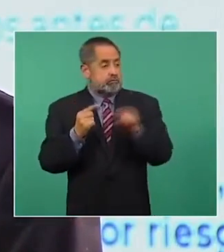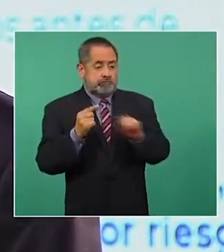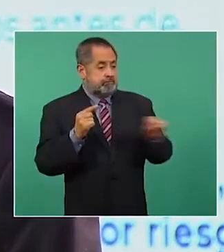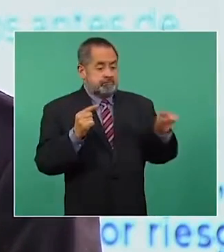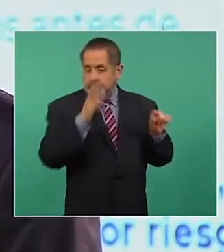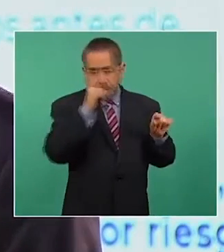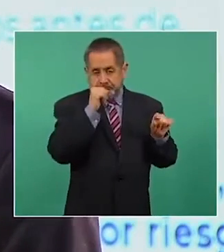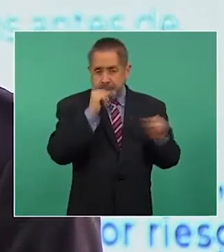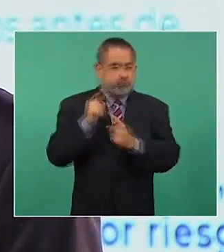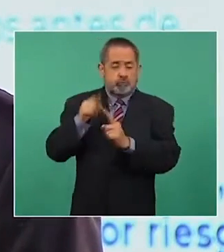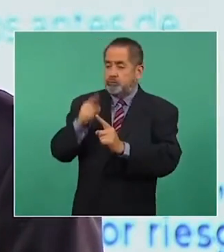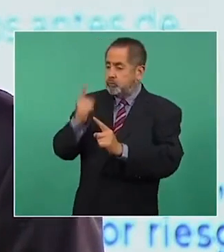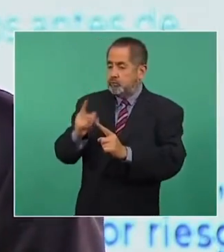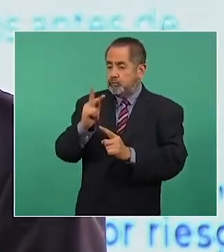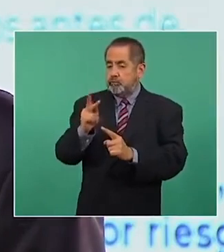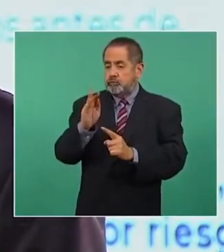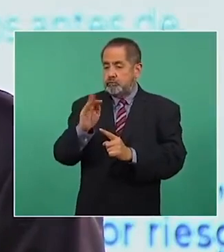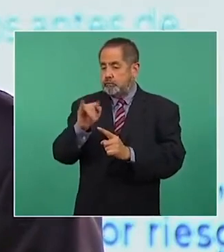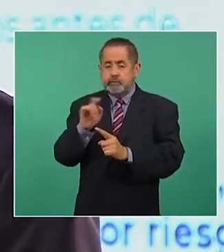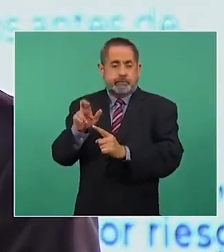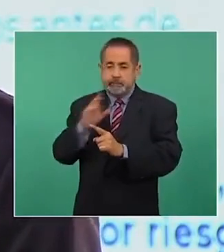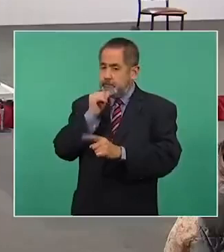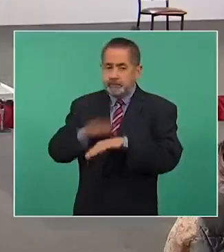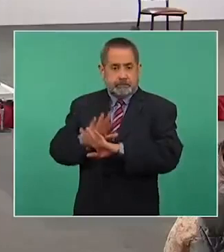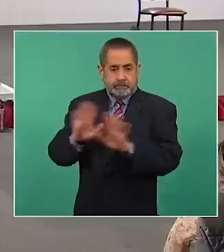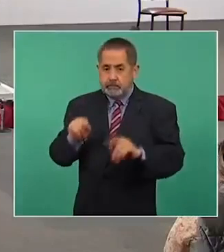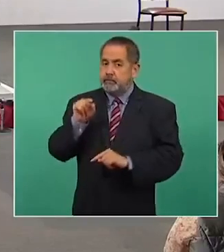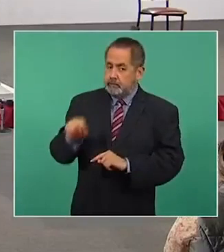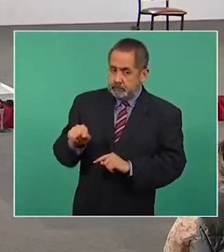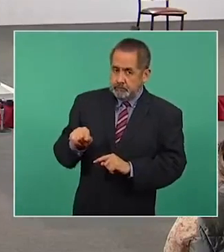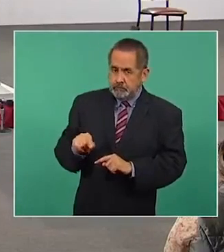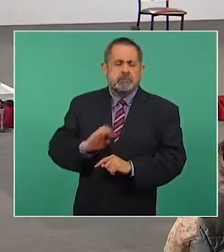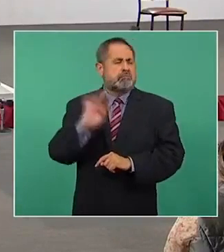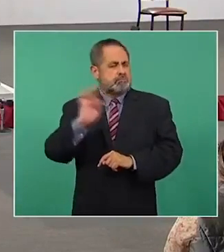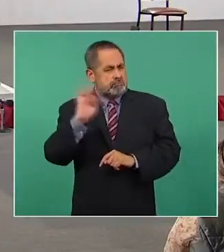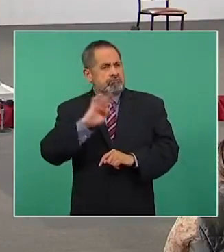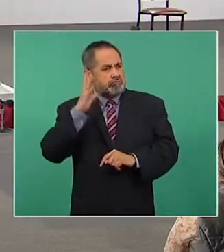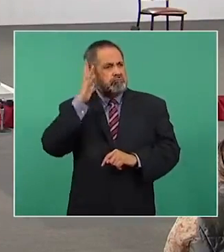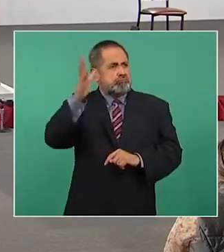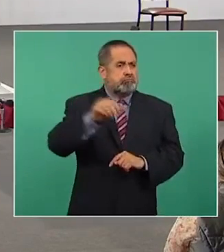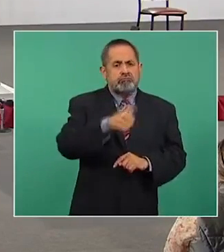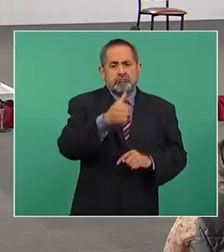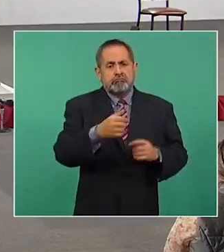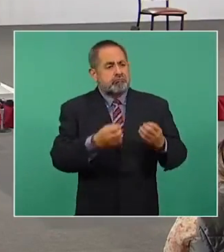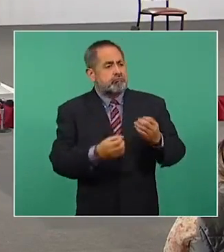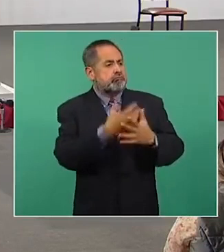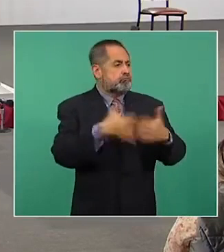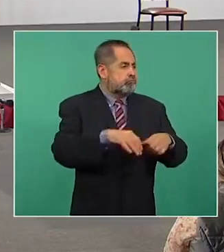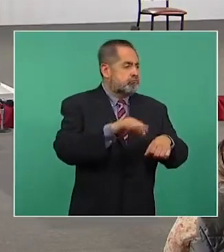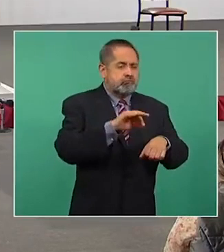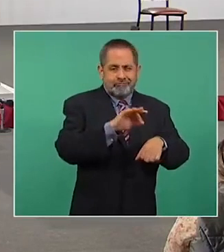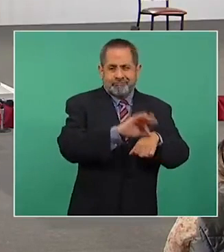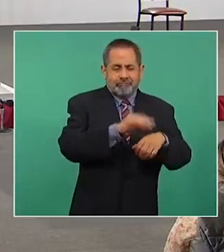semana de octubre se realizarán los arreglos técnicos para esta inmunización pero cuáles niños serán los